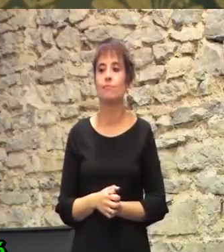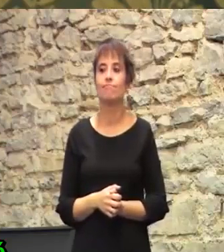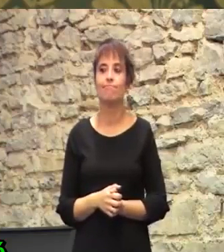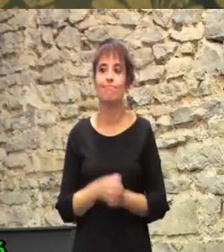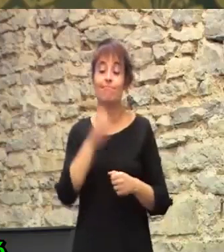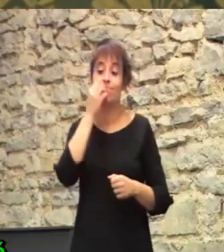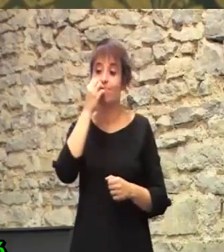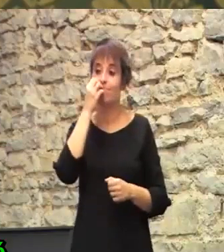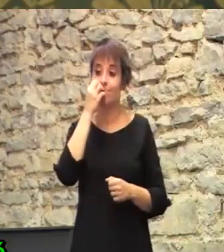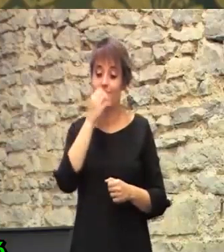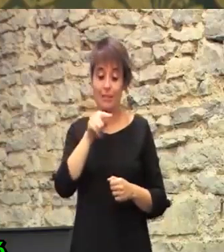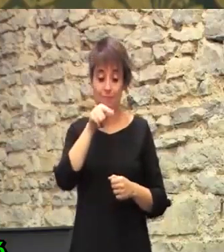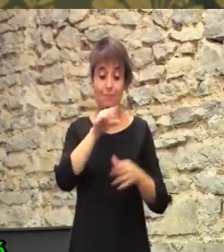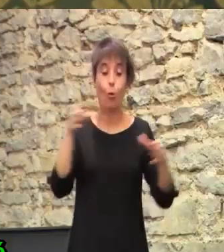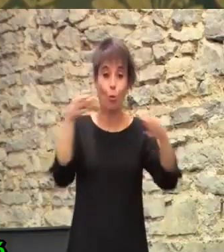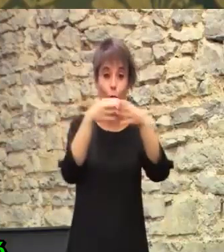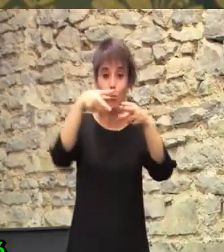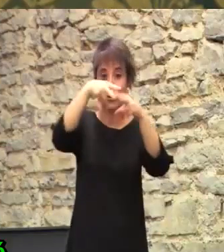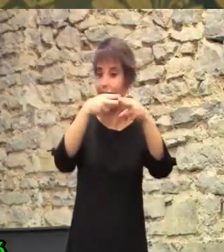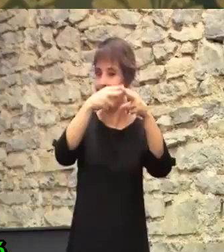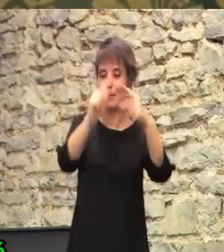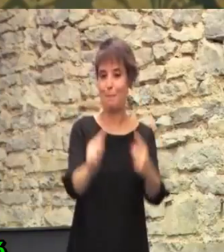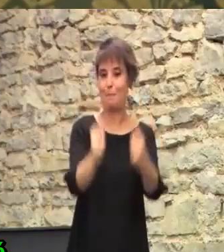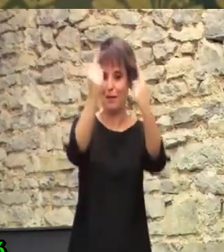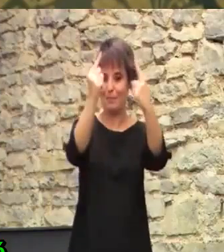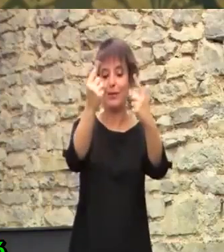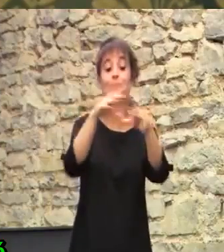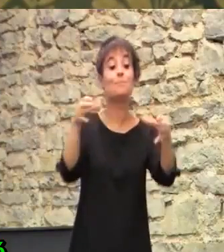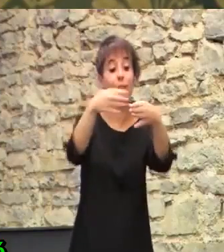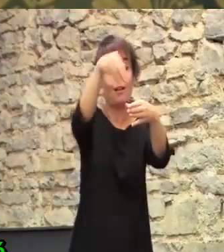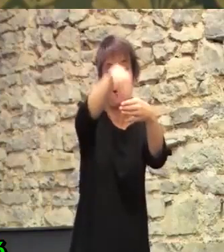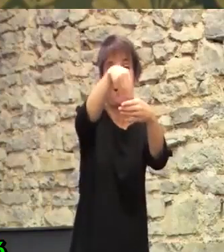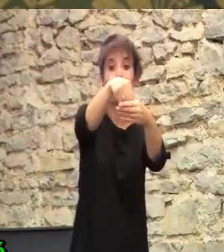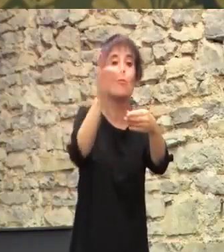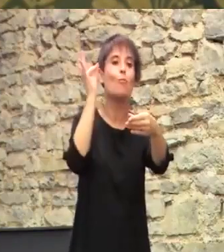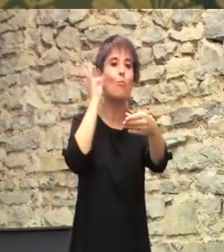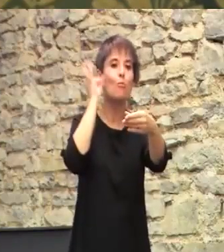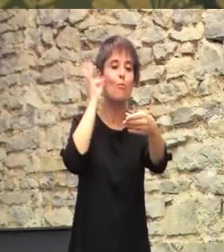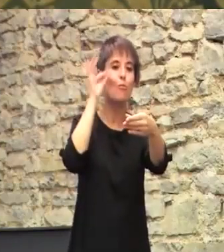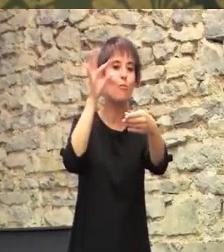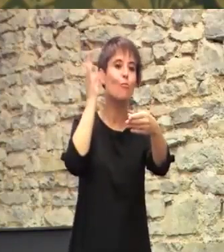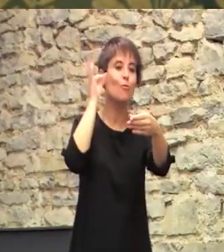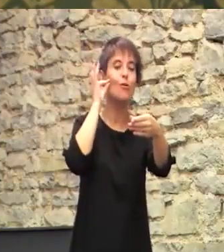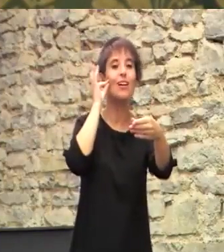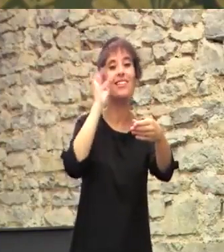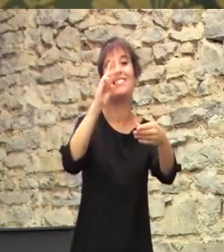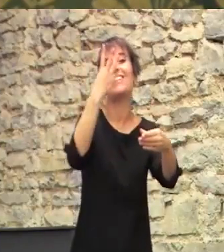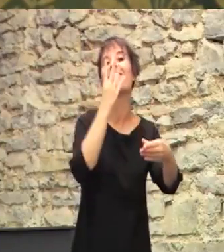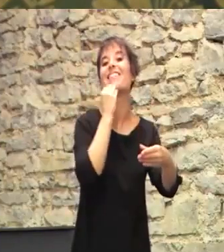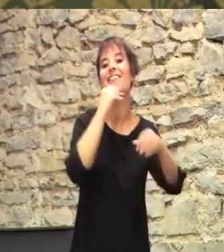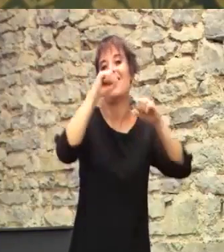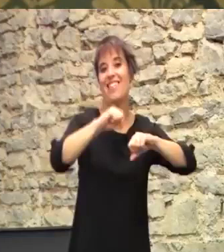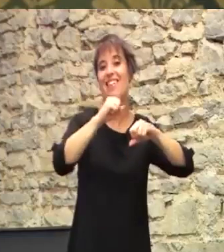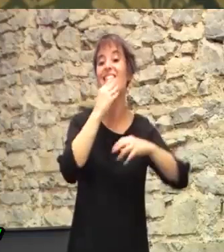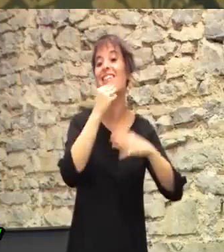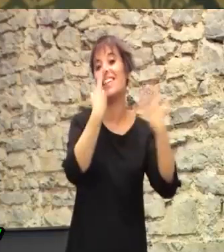uno de los primeros talleres que lo hice con mujeres que en ese momento ya me es personas de tercera edad porque tenían más